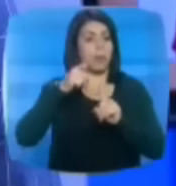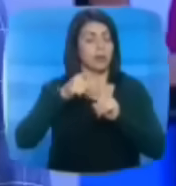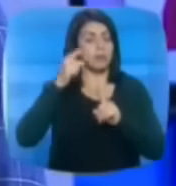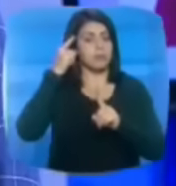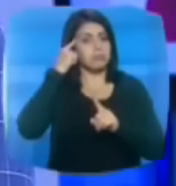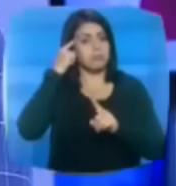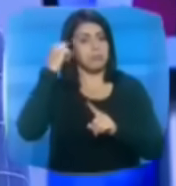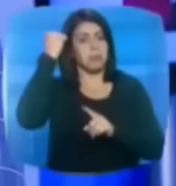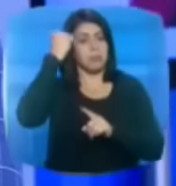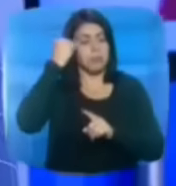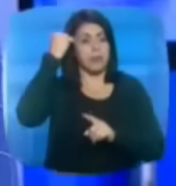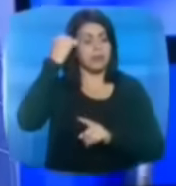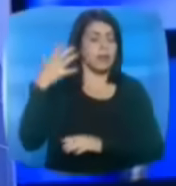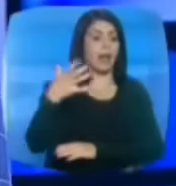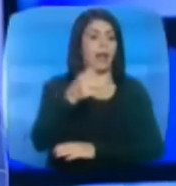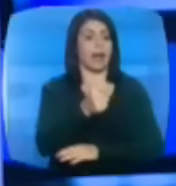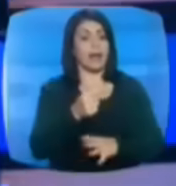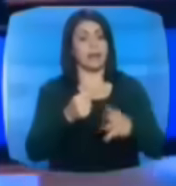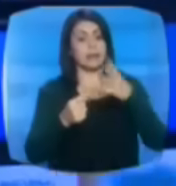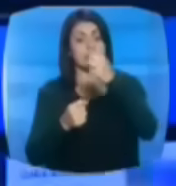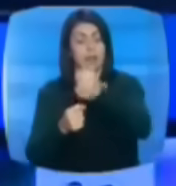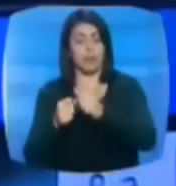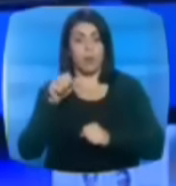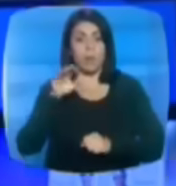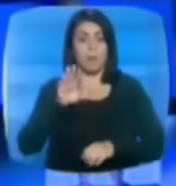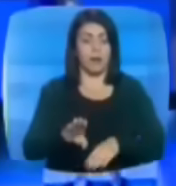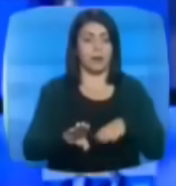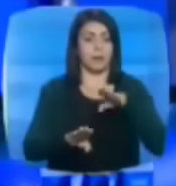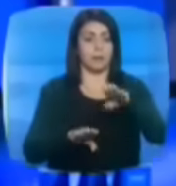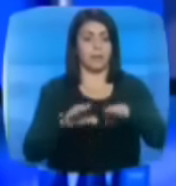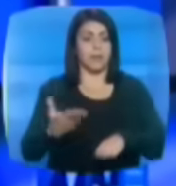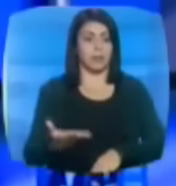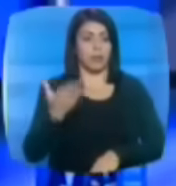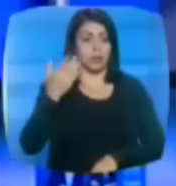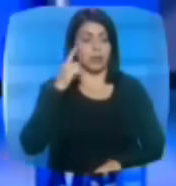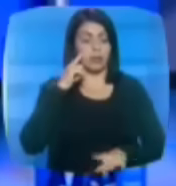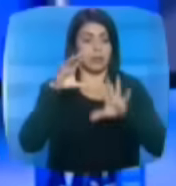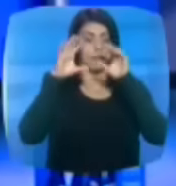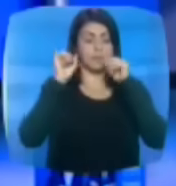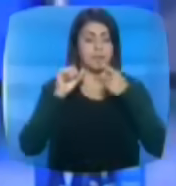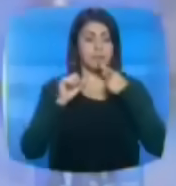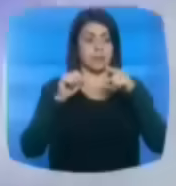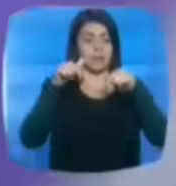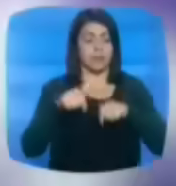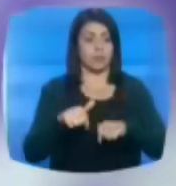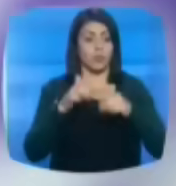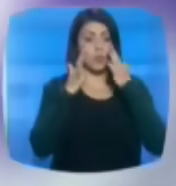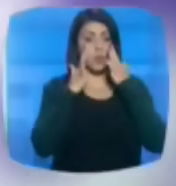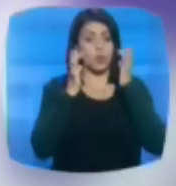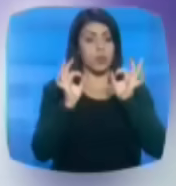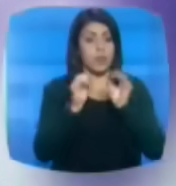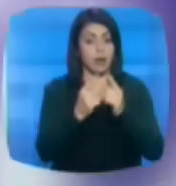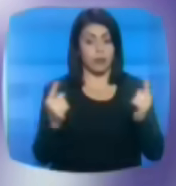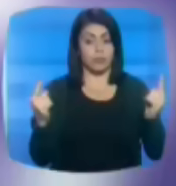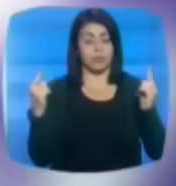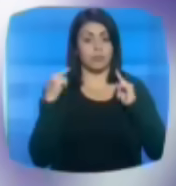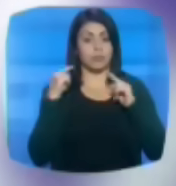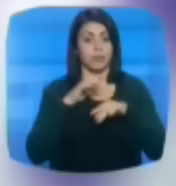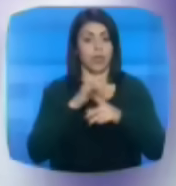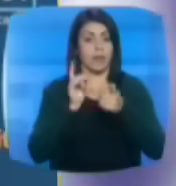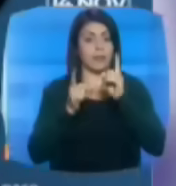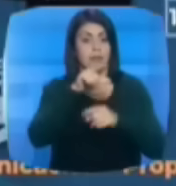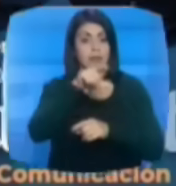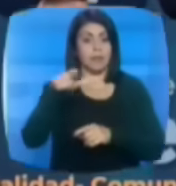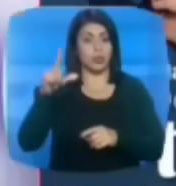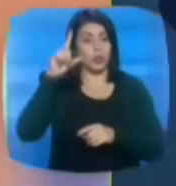tú vas dibujando y que vas alcanzando paso a paso. Es muy importante entender eso que tú decías, oye, cuidado con quien te rodeas, porque por lo general